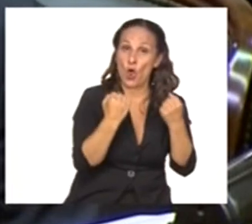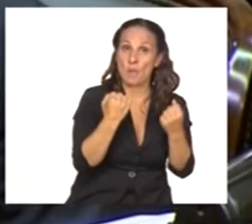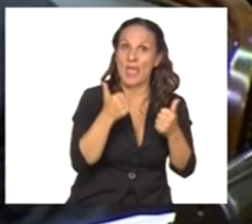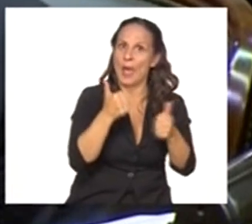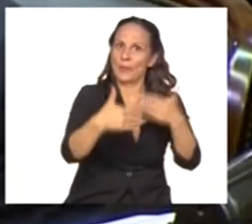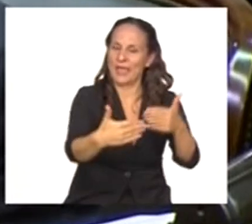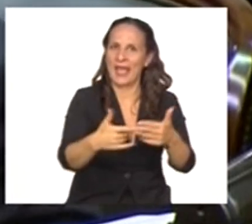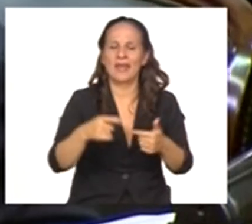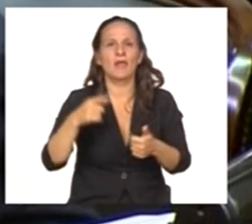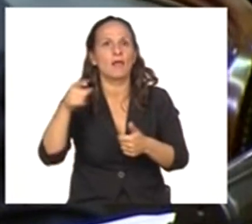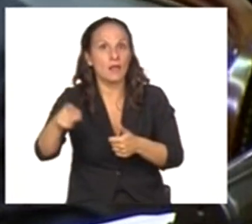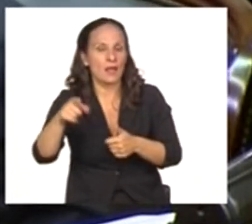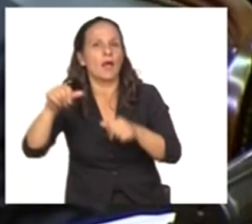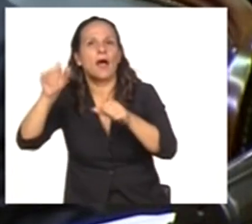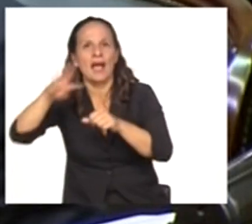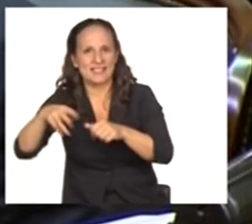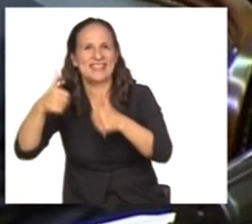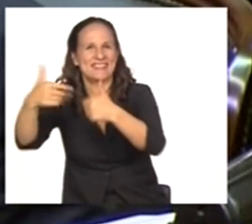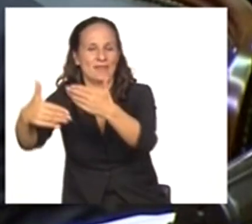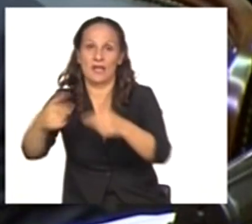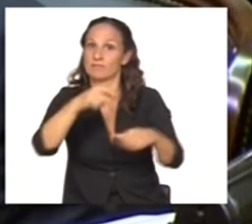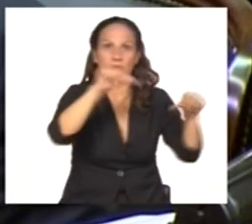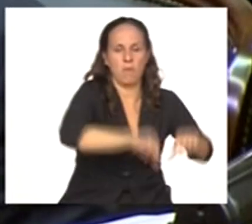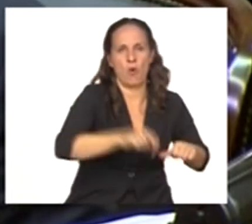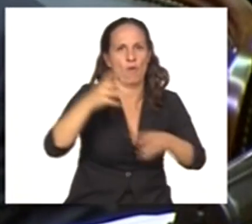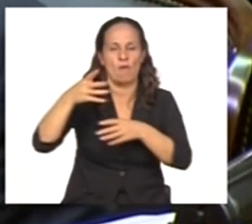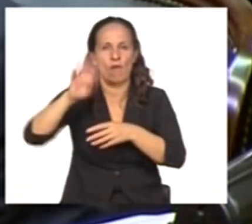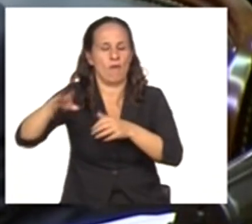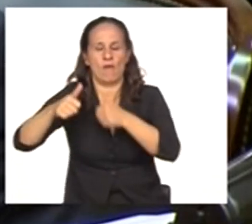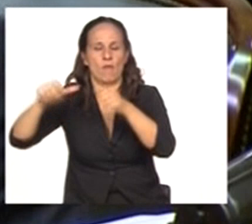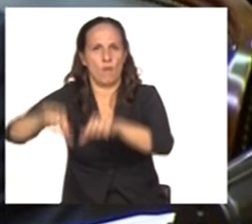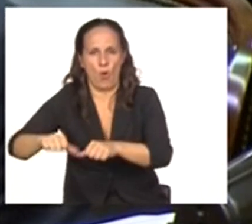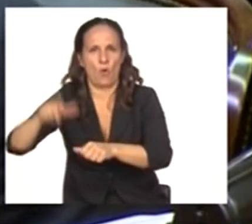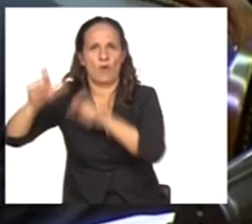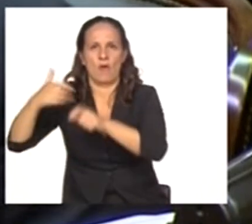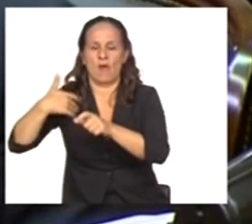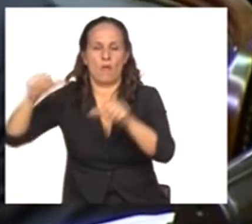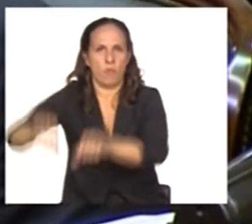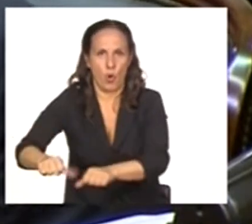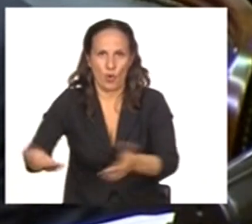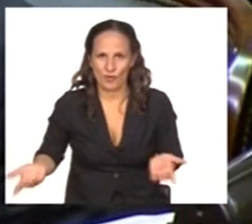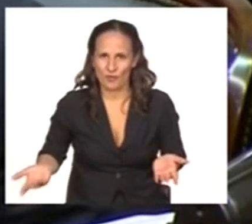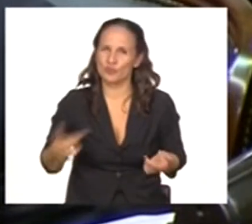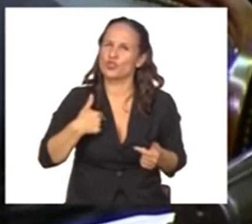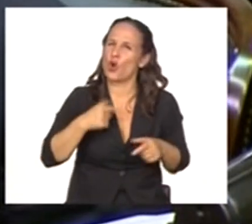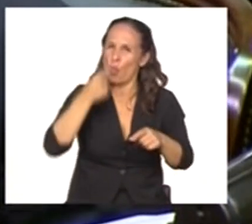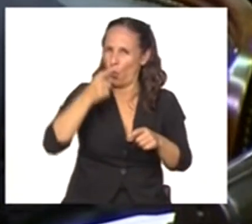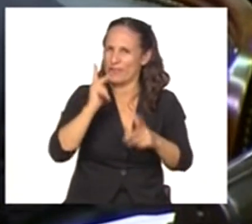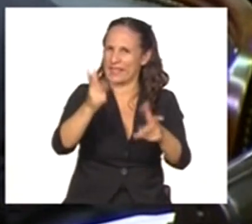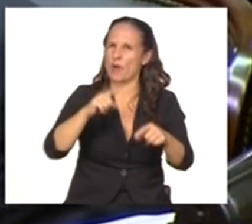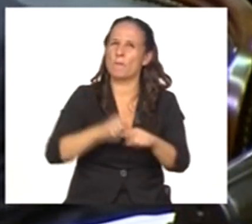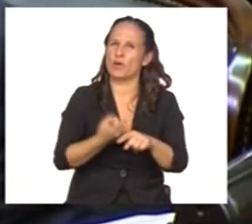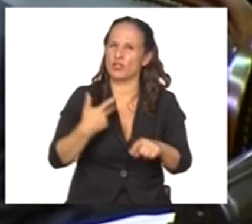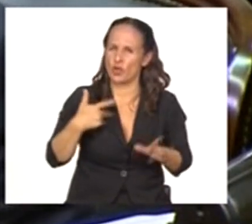productivo o no funciona ni la ANSES, ni el país, ni los argentinos. Y acá quiero dar un mensaje político y con esto quiero terminar, señor